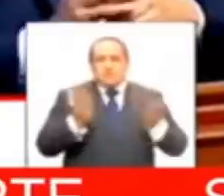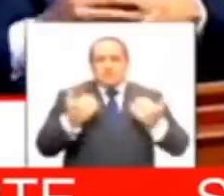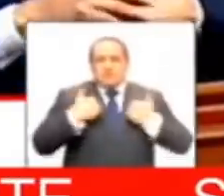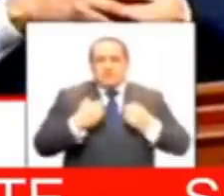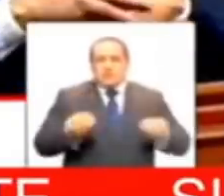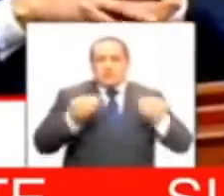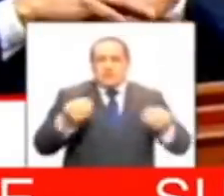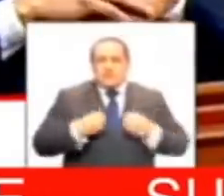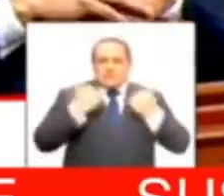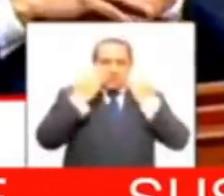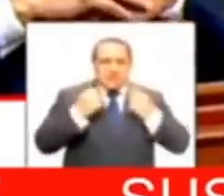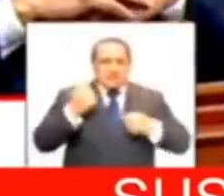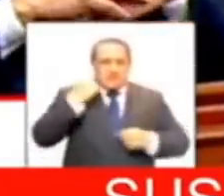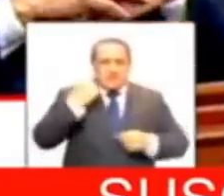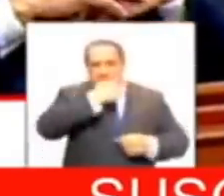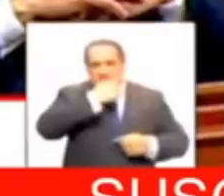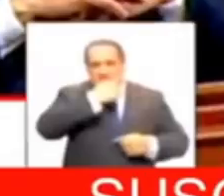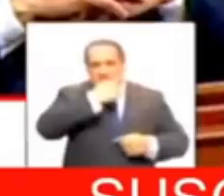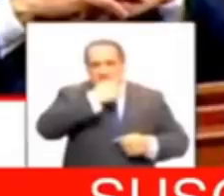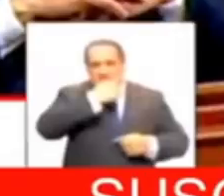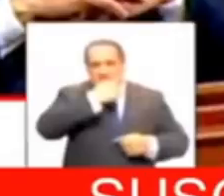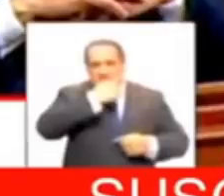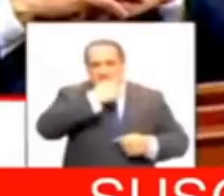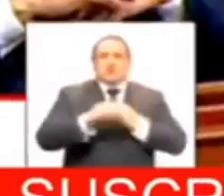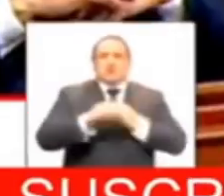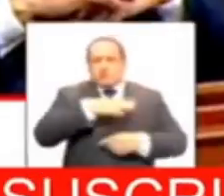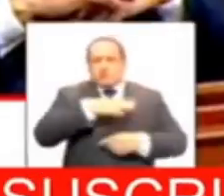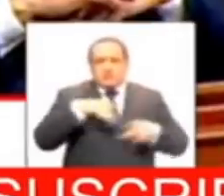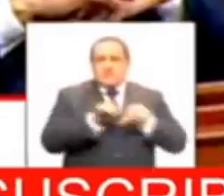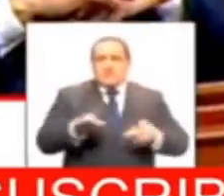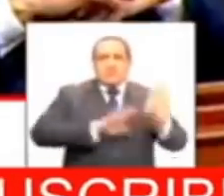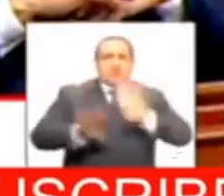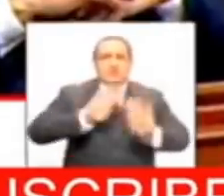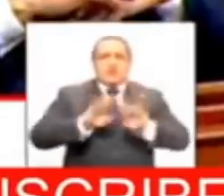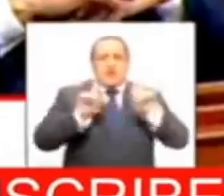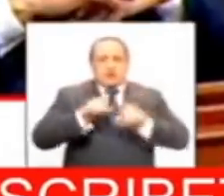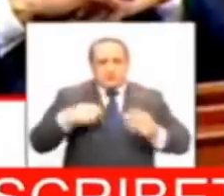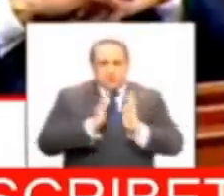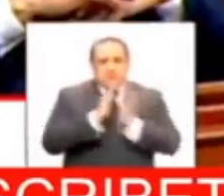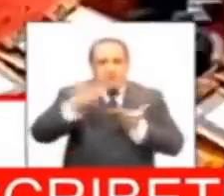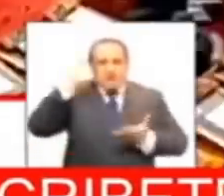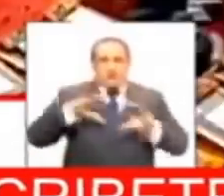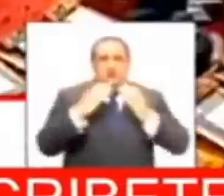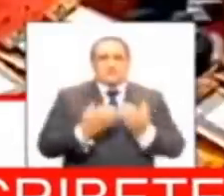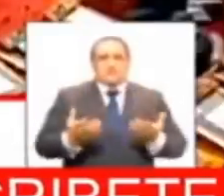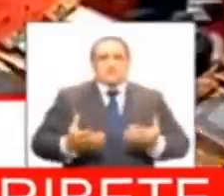tengan un poquito más de sangre en la cara, por favor. Defensores de la corrupción y los que tapan a los corruptos, al menos retírense del Congreso.